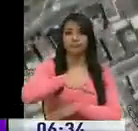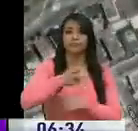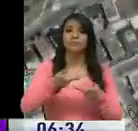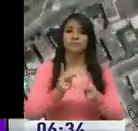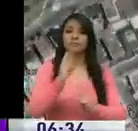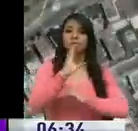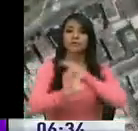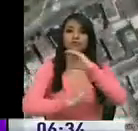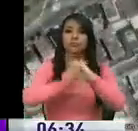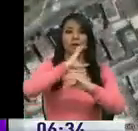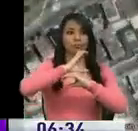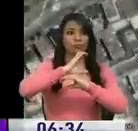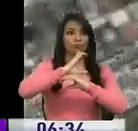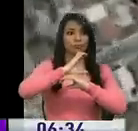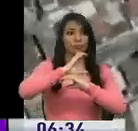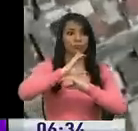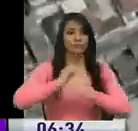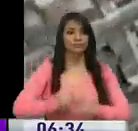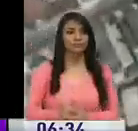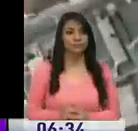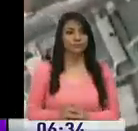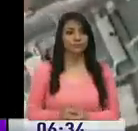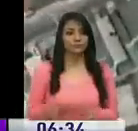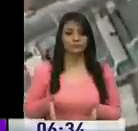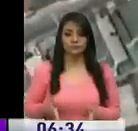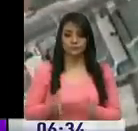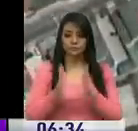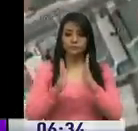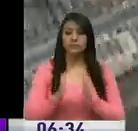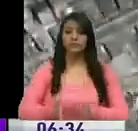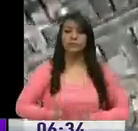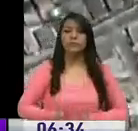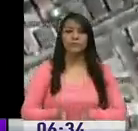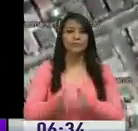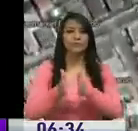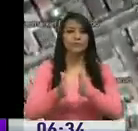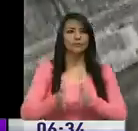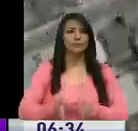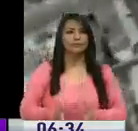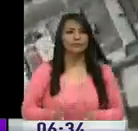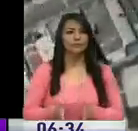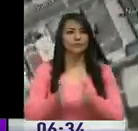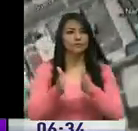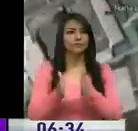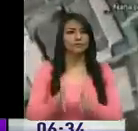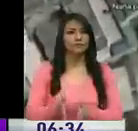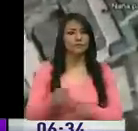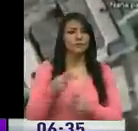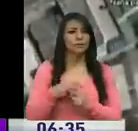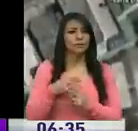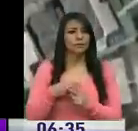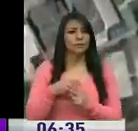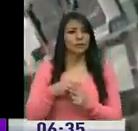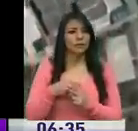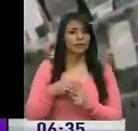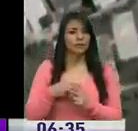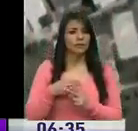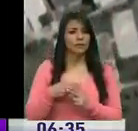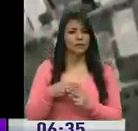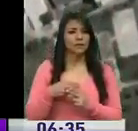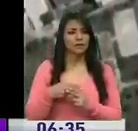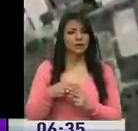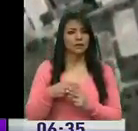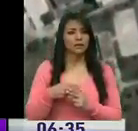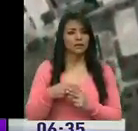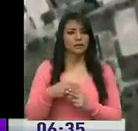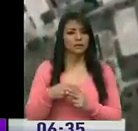todo en la en esta que es la avenida Francisco Me parece que esta es la Francisco ya vamos a ir diciendo Francisco de